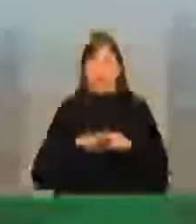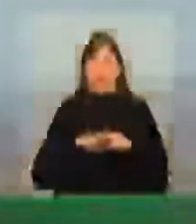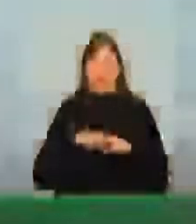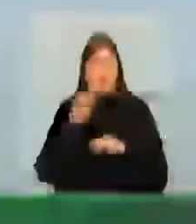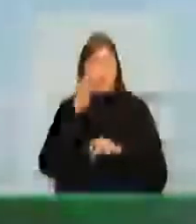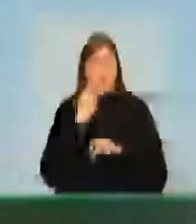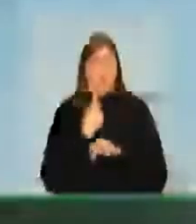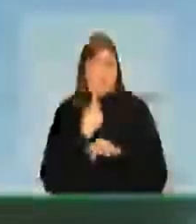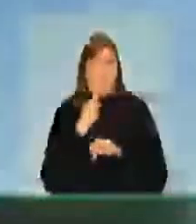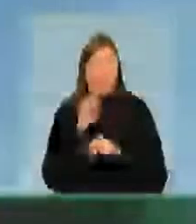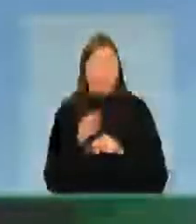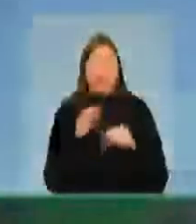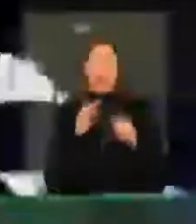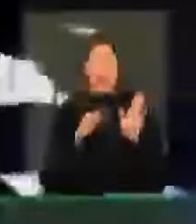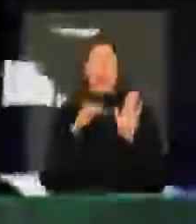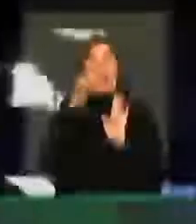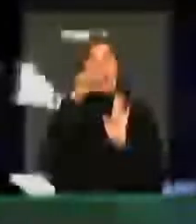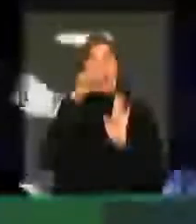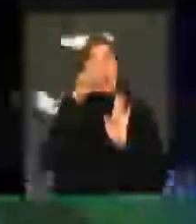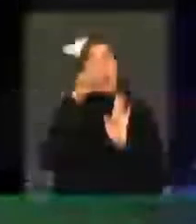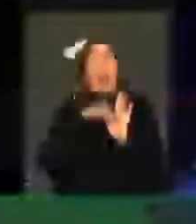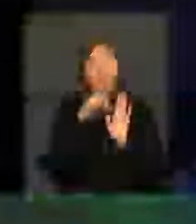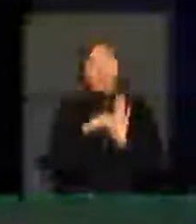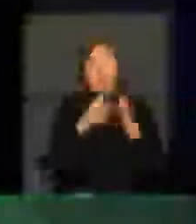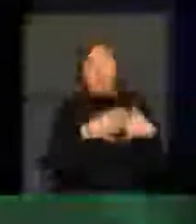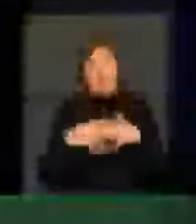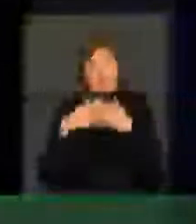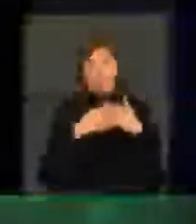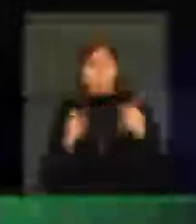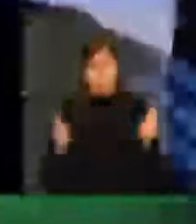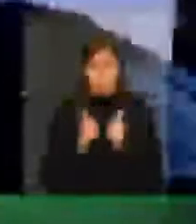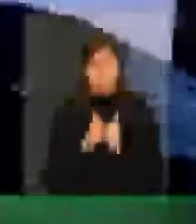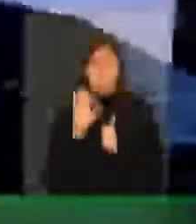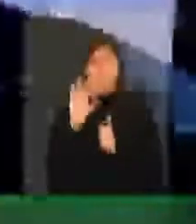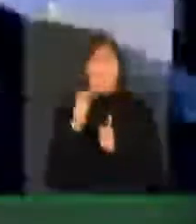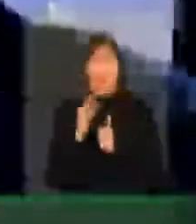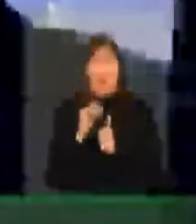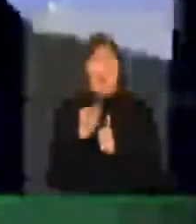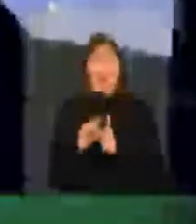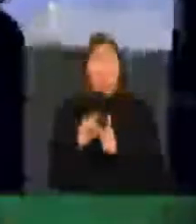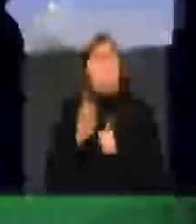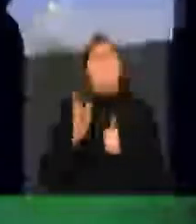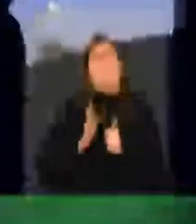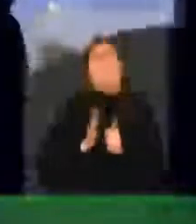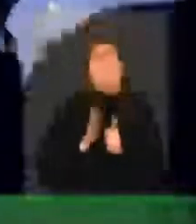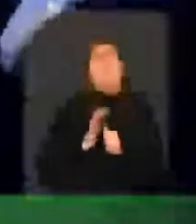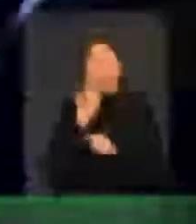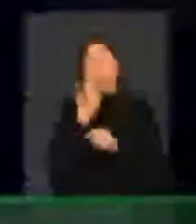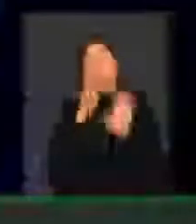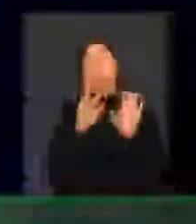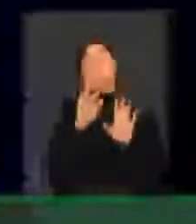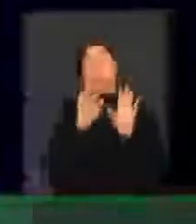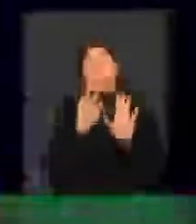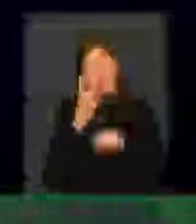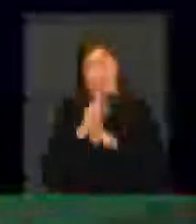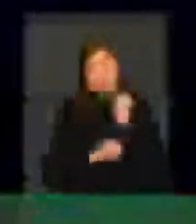de Texas, al sur de Estados Unidos. Junto a Jeff Bezos viajaban su hermano Mark, la aviadora Wally Funk, de 82 años, y el primer cliente